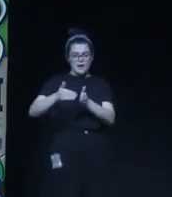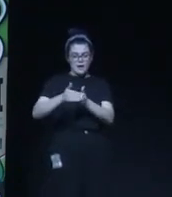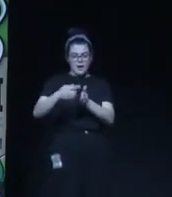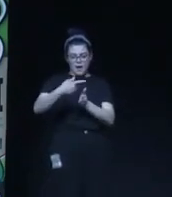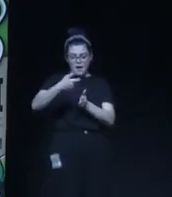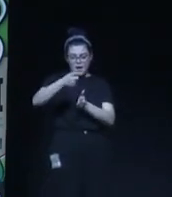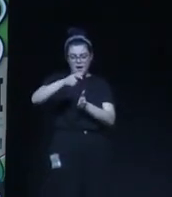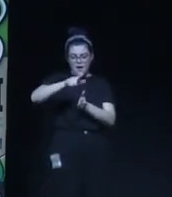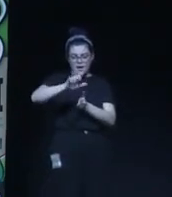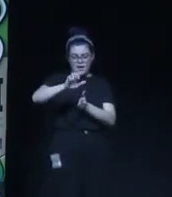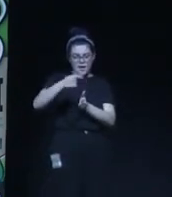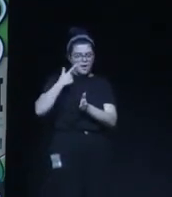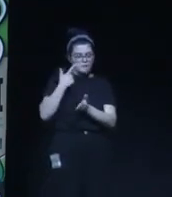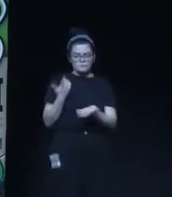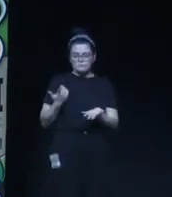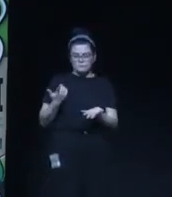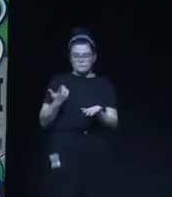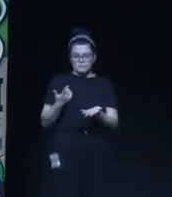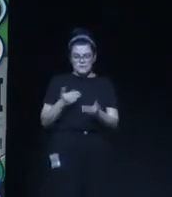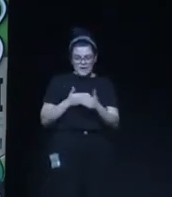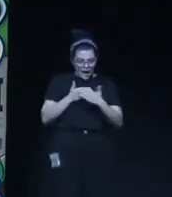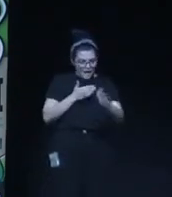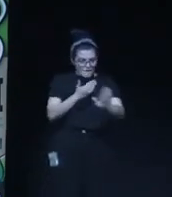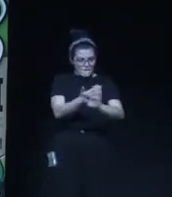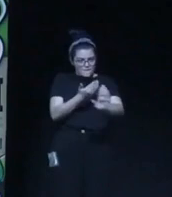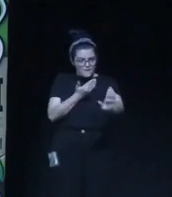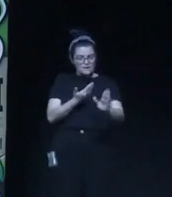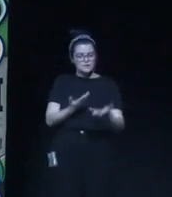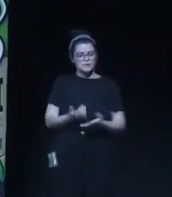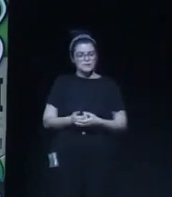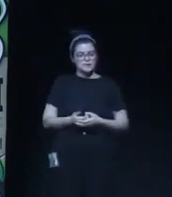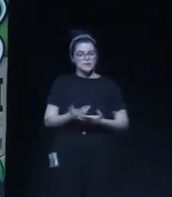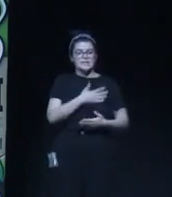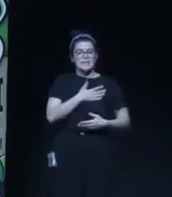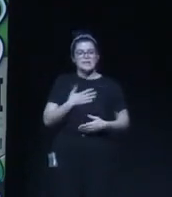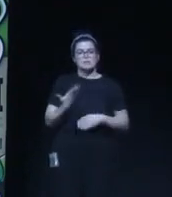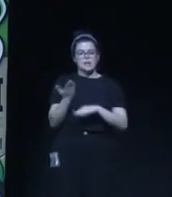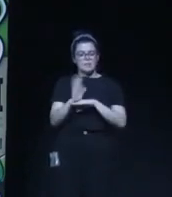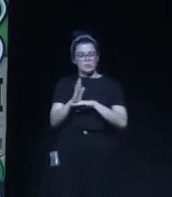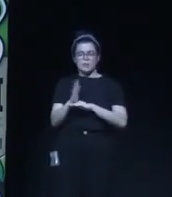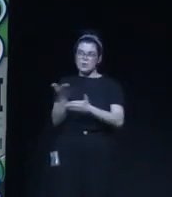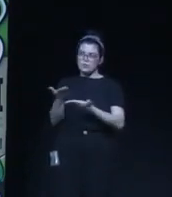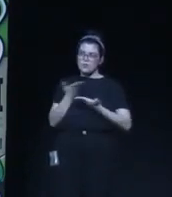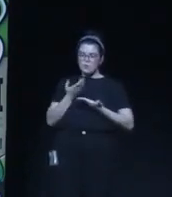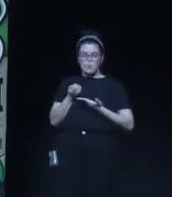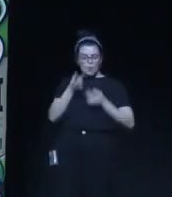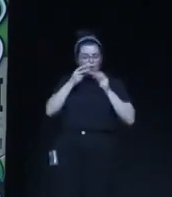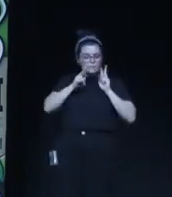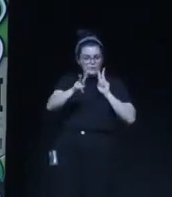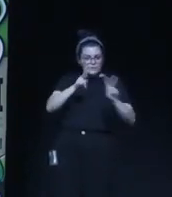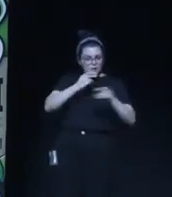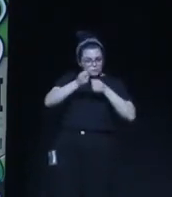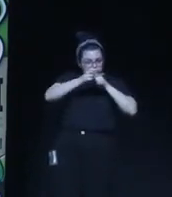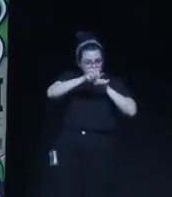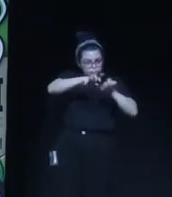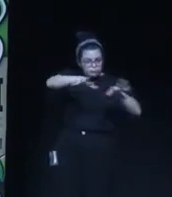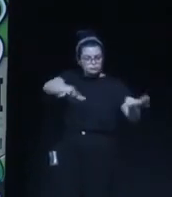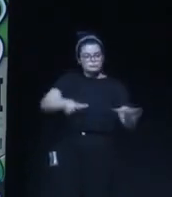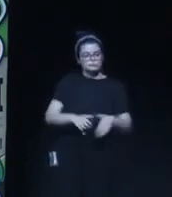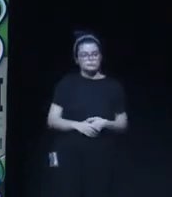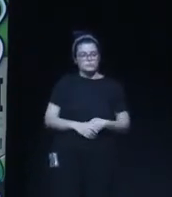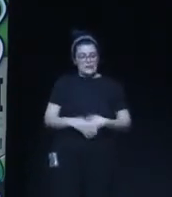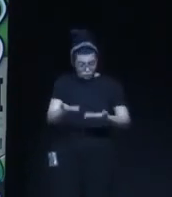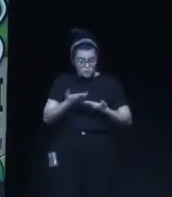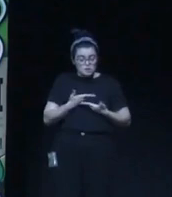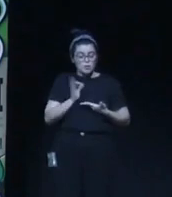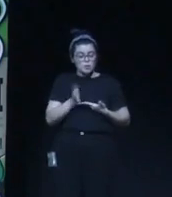contaminación se expande. Entonces la idea era un poco que la película nos ayudara y eso lo está haciendo. Y además con un discurso que